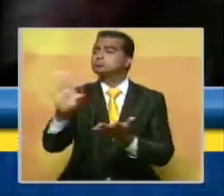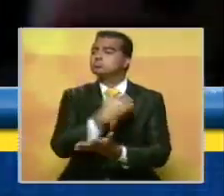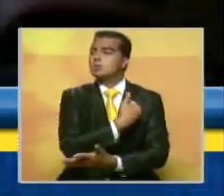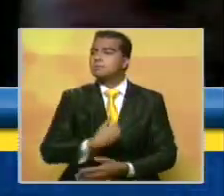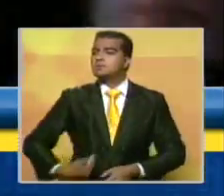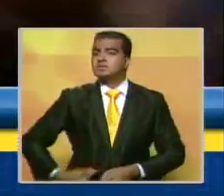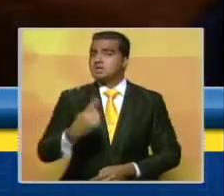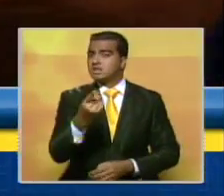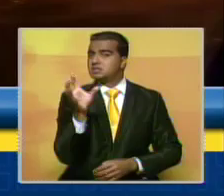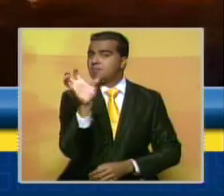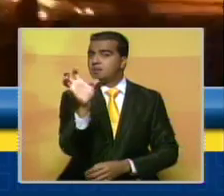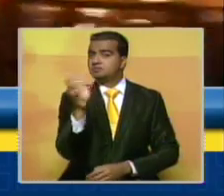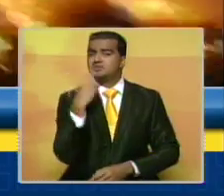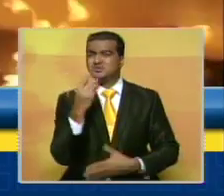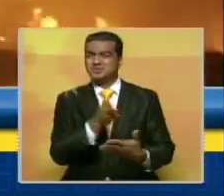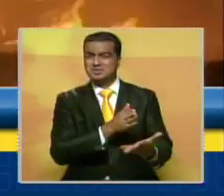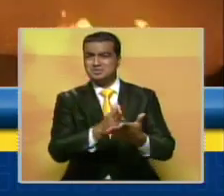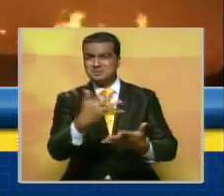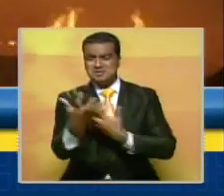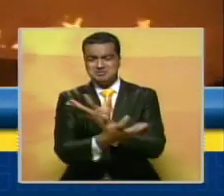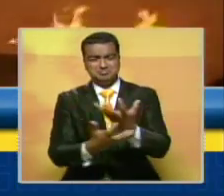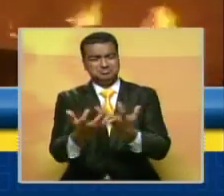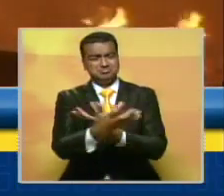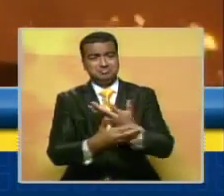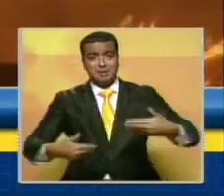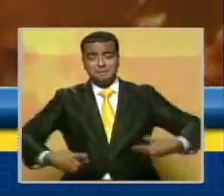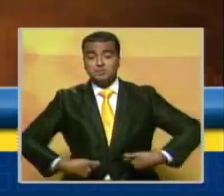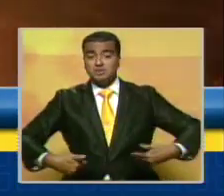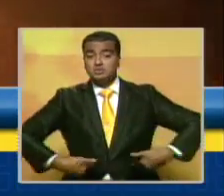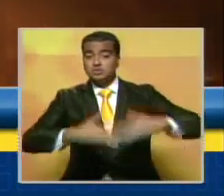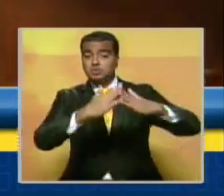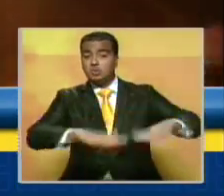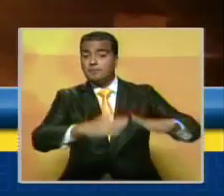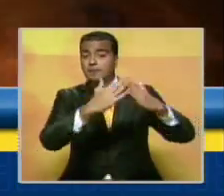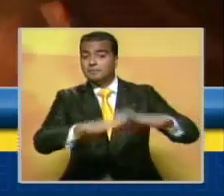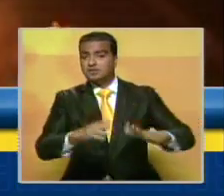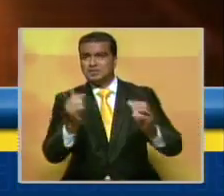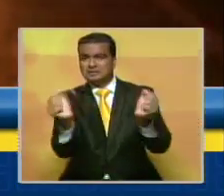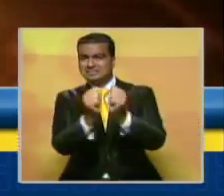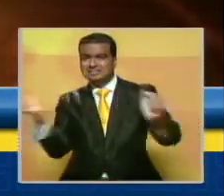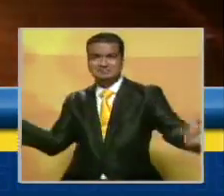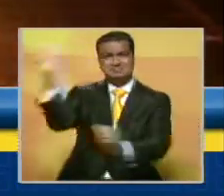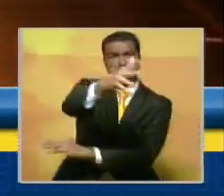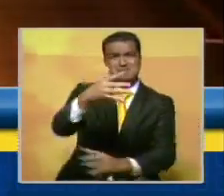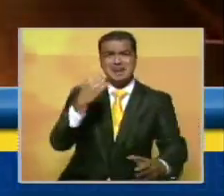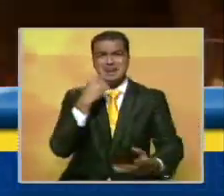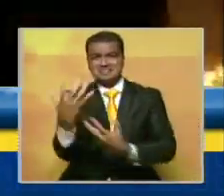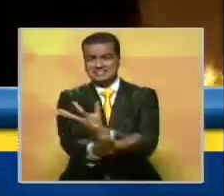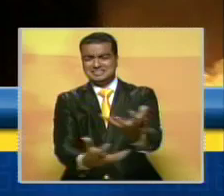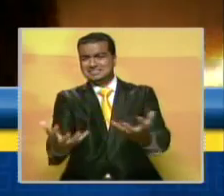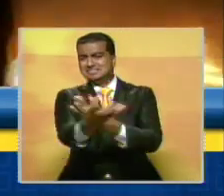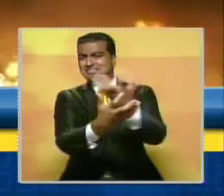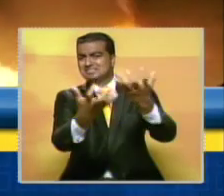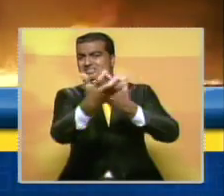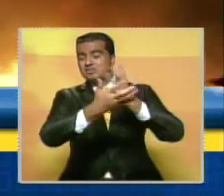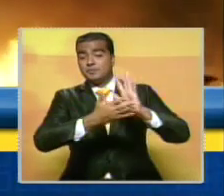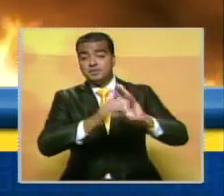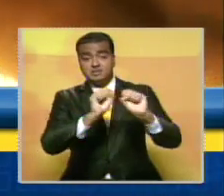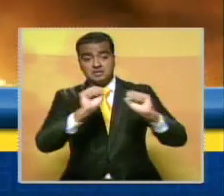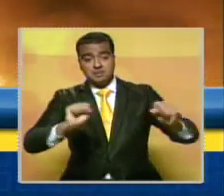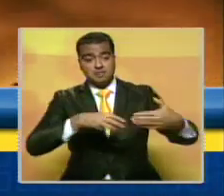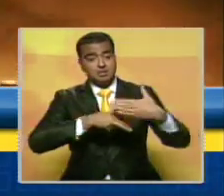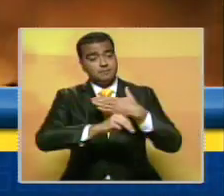de ese país continúan en la zona intentando proteger su campamento, tirando piedras y quemando desechos. El sistema de metro